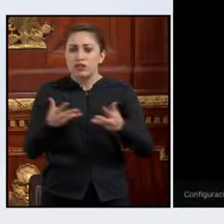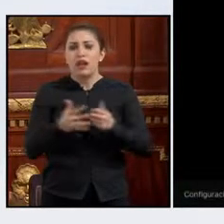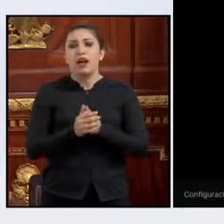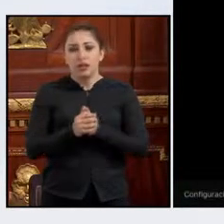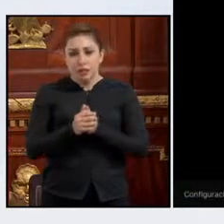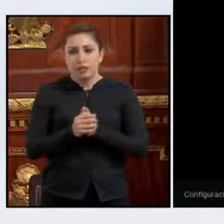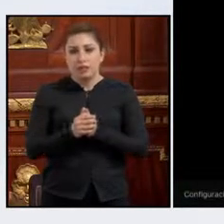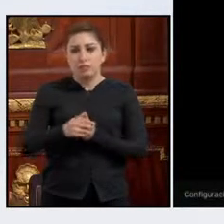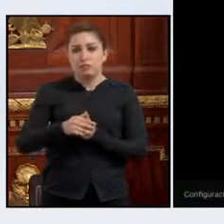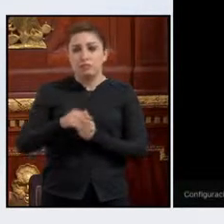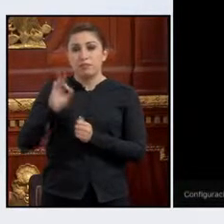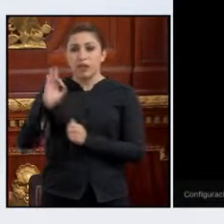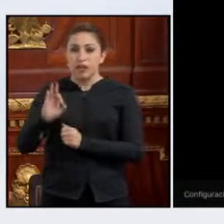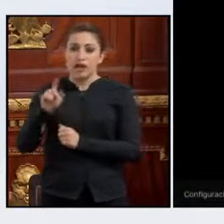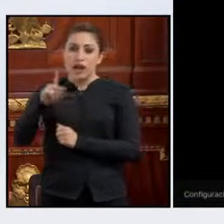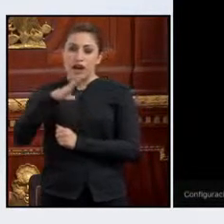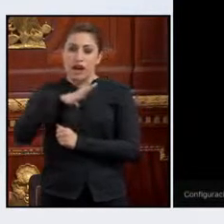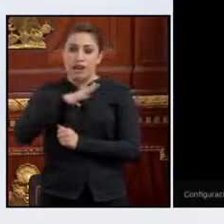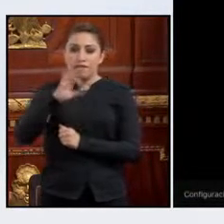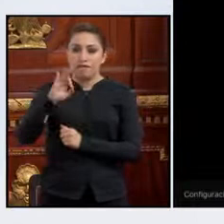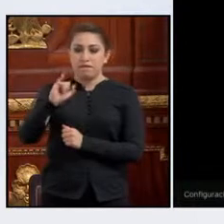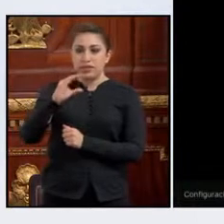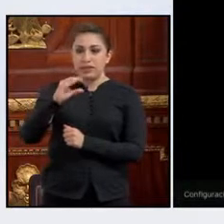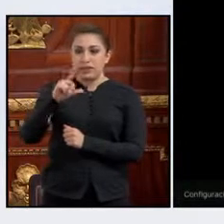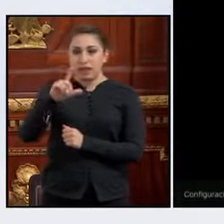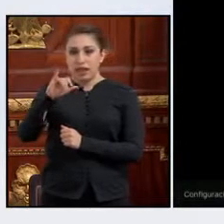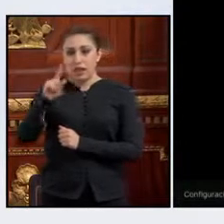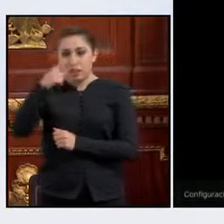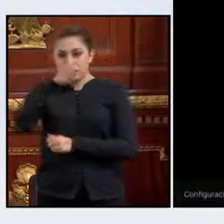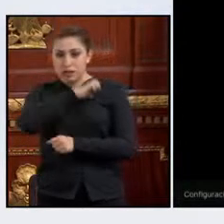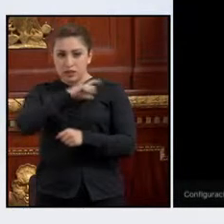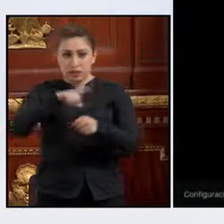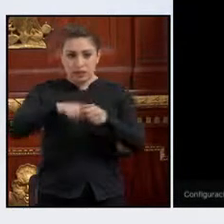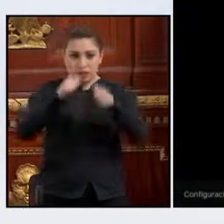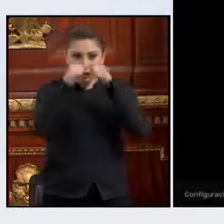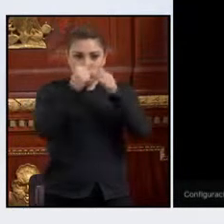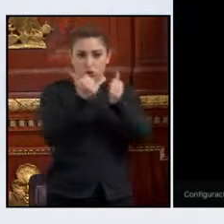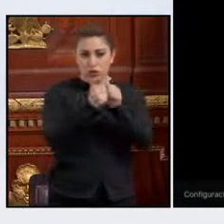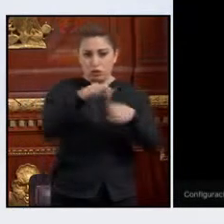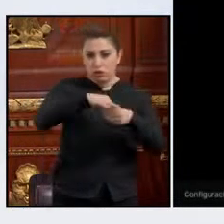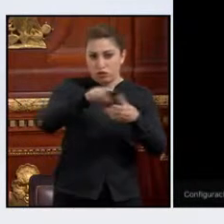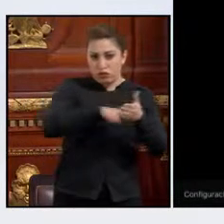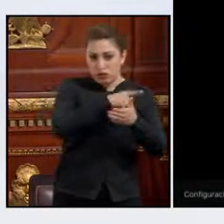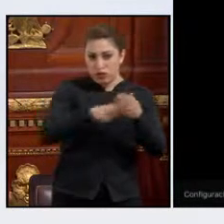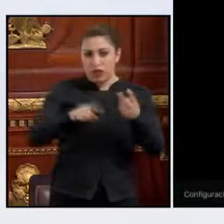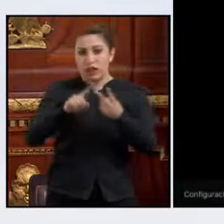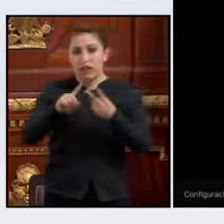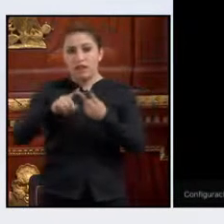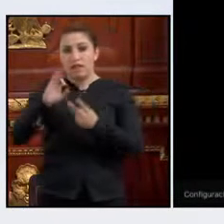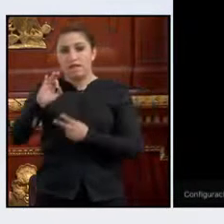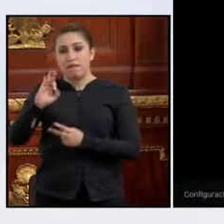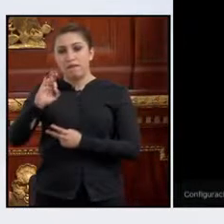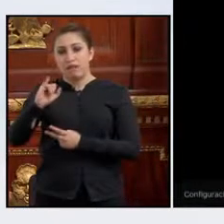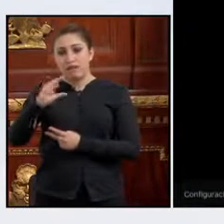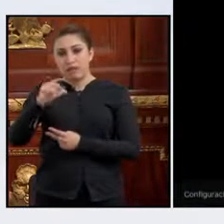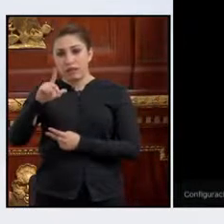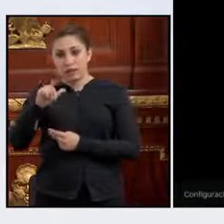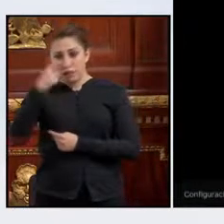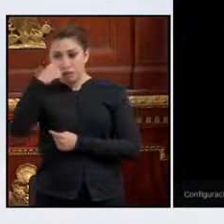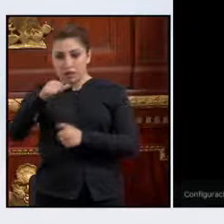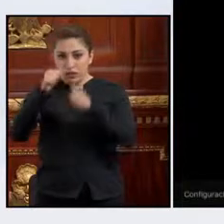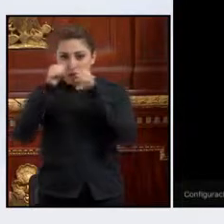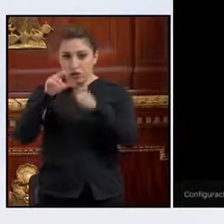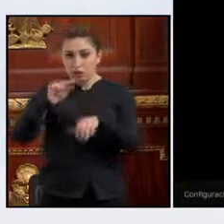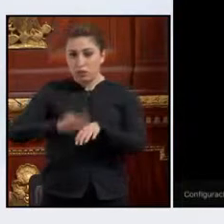Fiscalía de Atención a Delitos Electorales, la Fiscalía Especializada en Combate a la Corrupción y esta